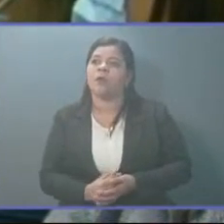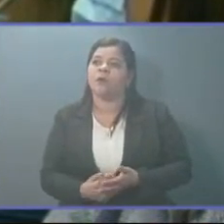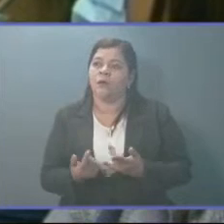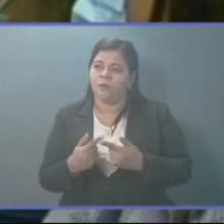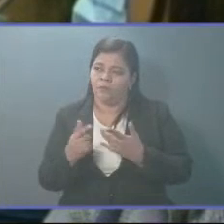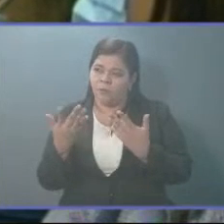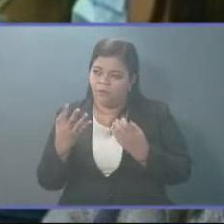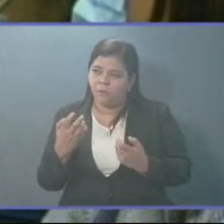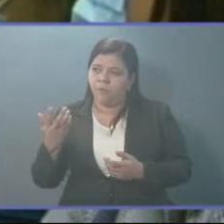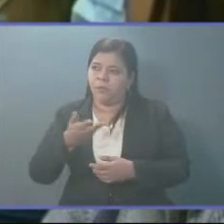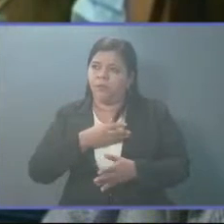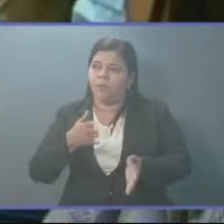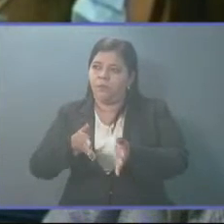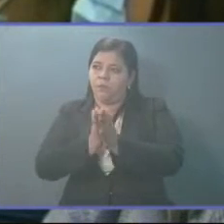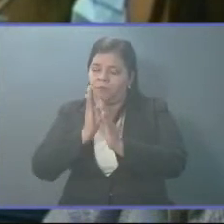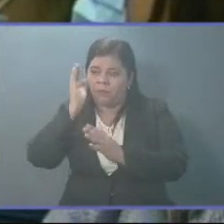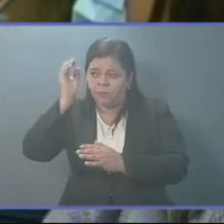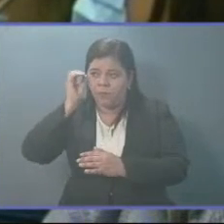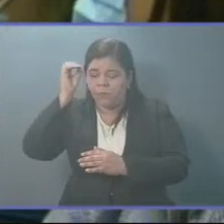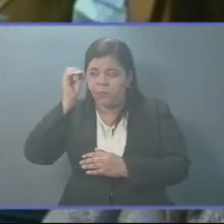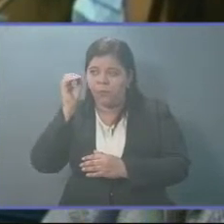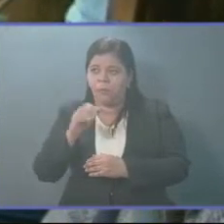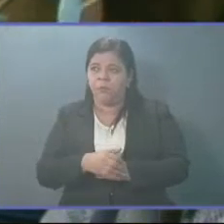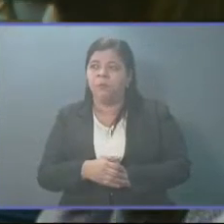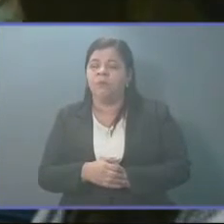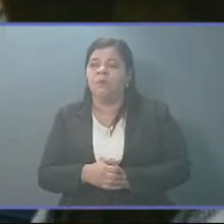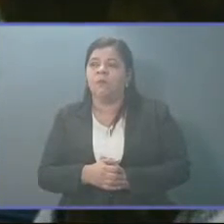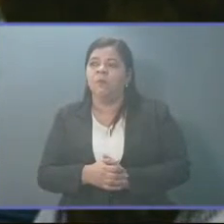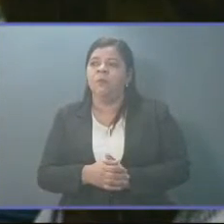pedir opiniones a nuestros